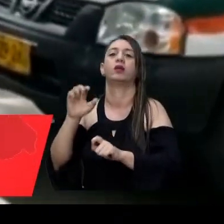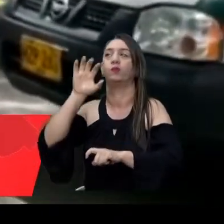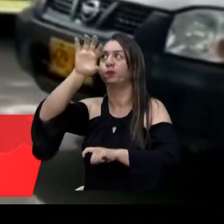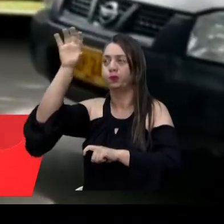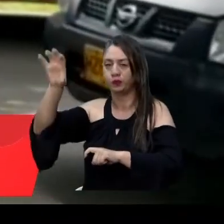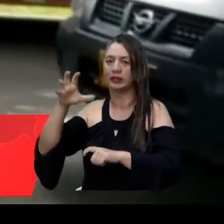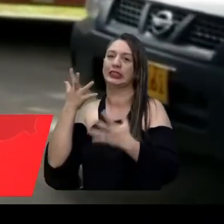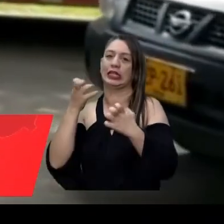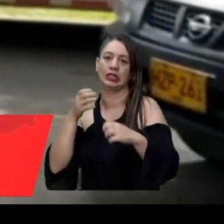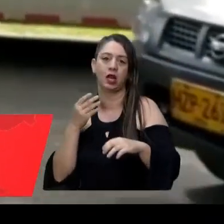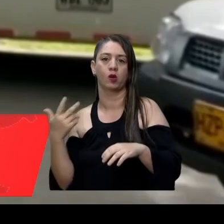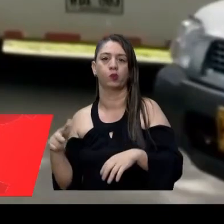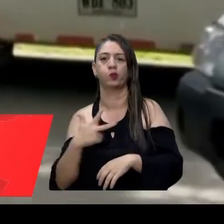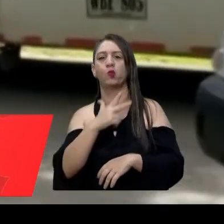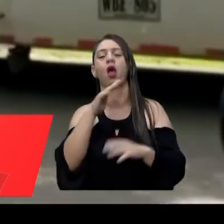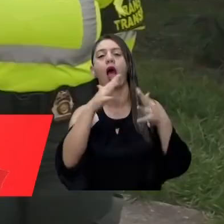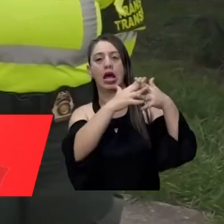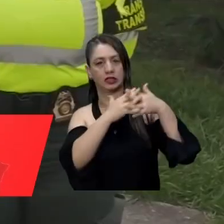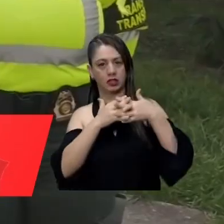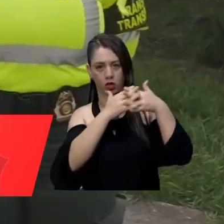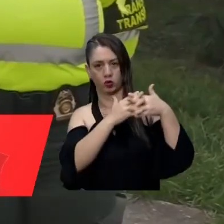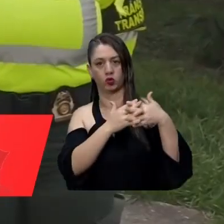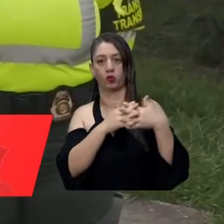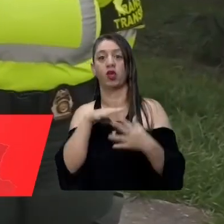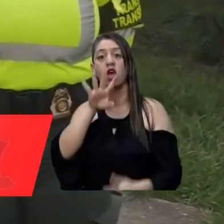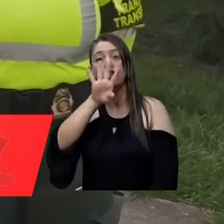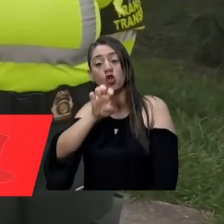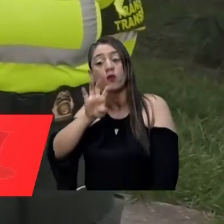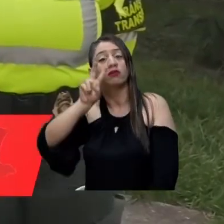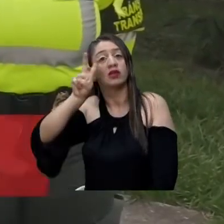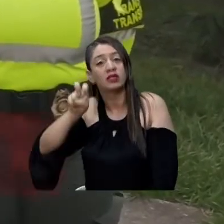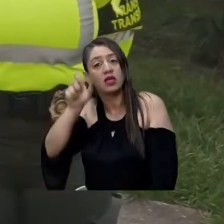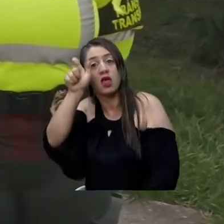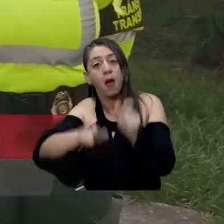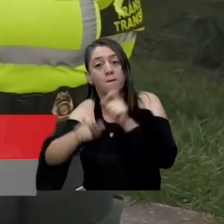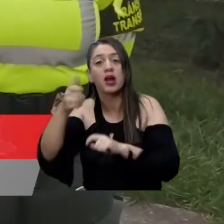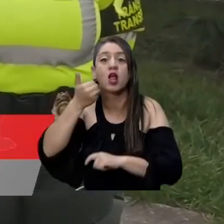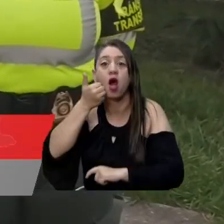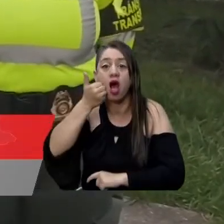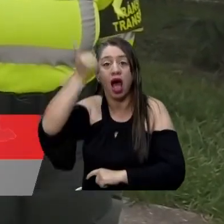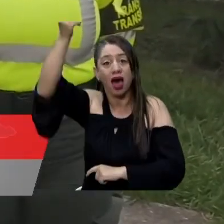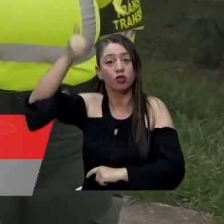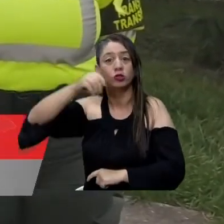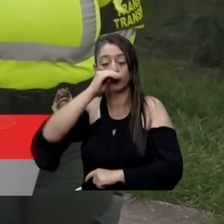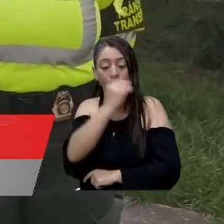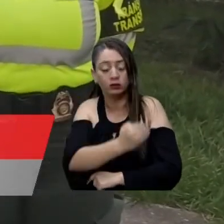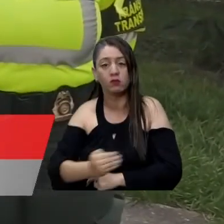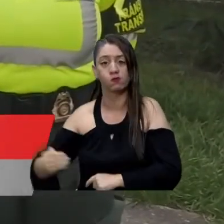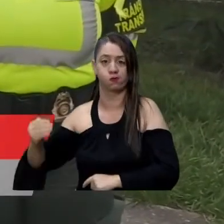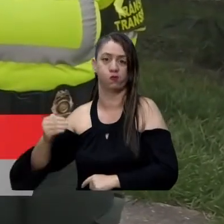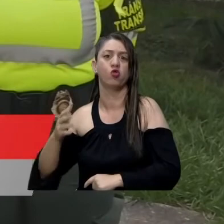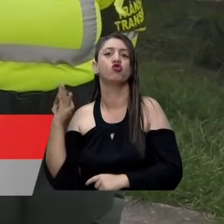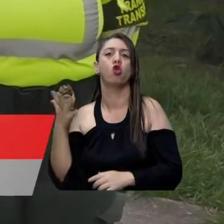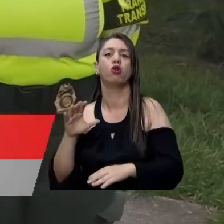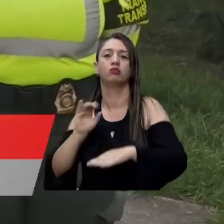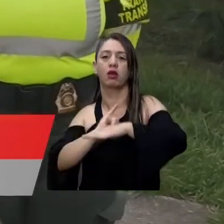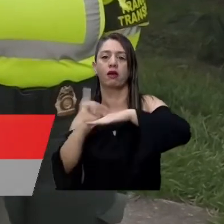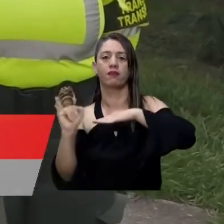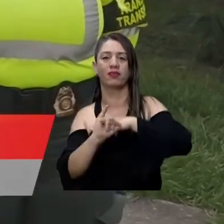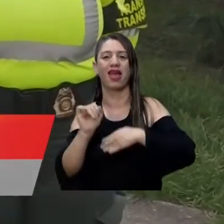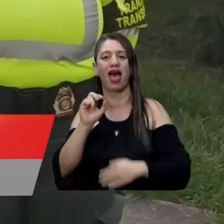cumplir el sueño americano. Aprende 97 personas entre adultos y niños de nacionalidad